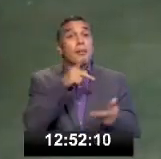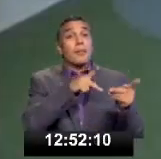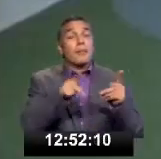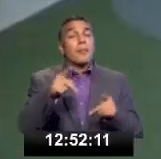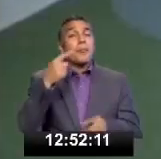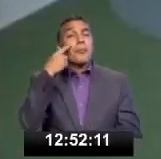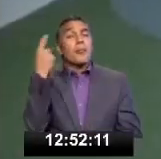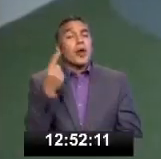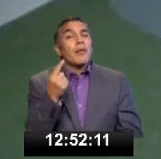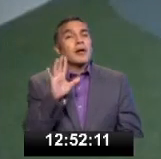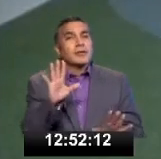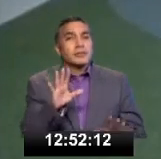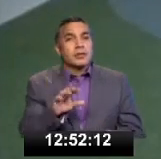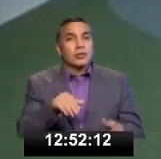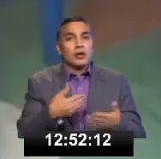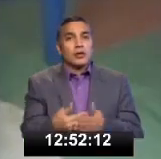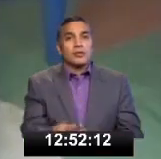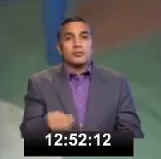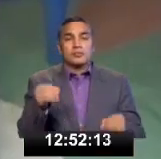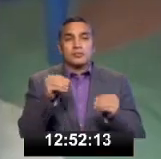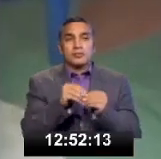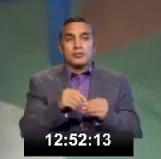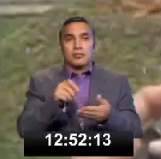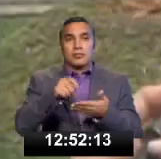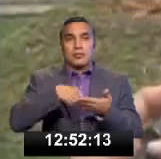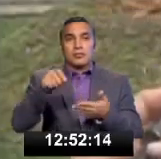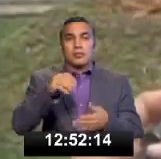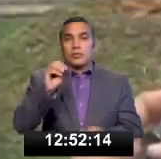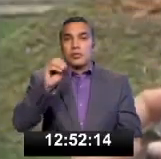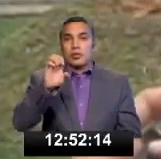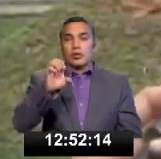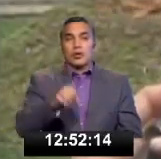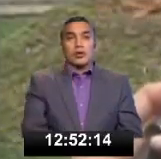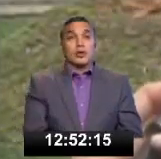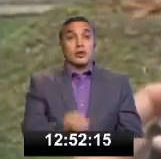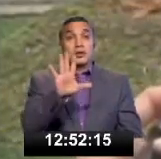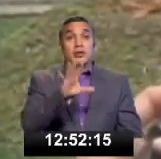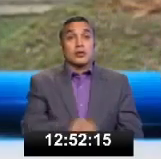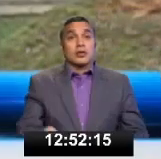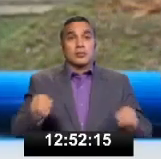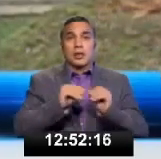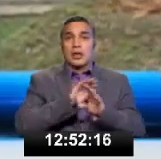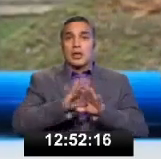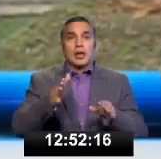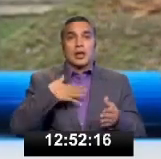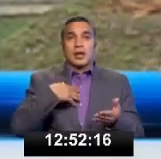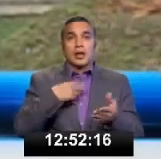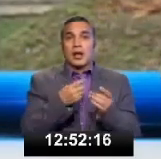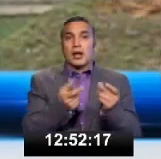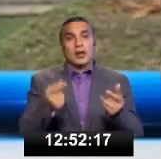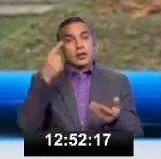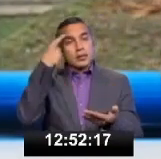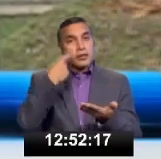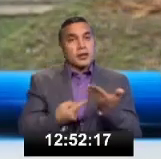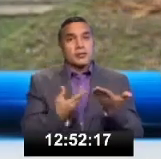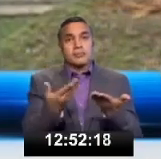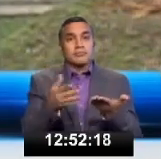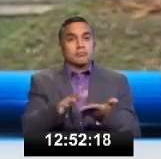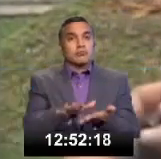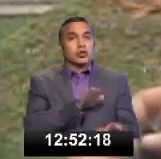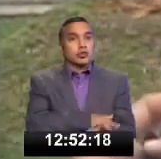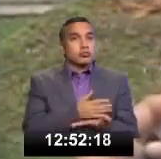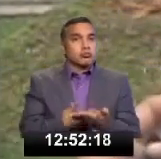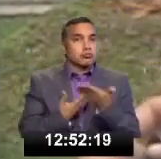piloto, se suman otros que ya pidieron la aprobación del COE. Hay 5 más que ya están preparándose para presentar su